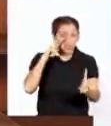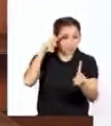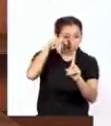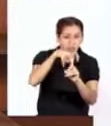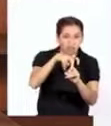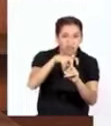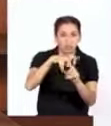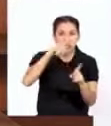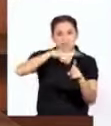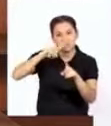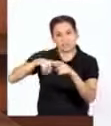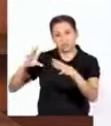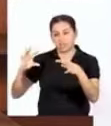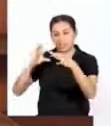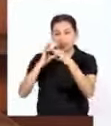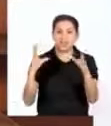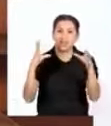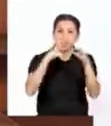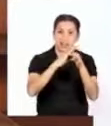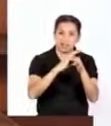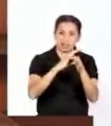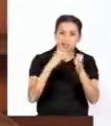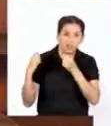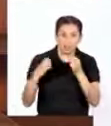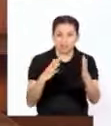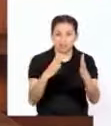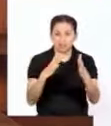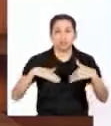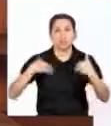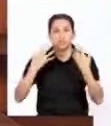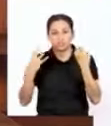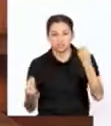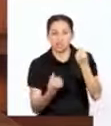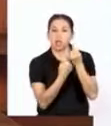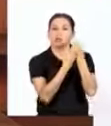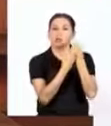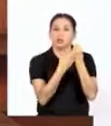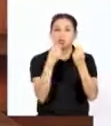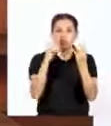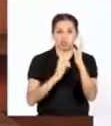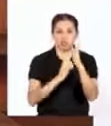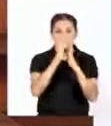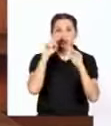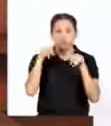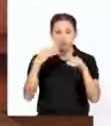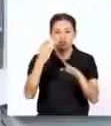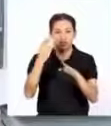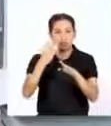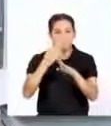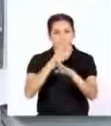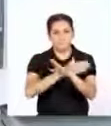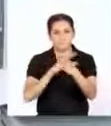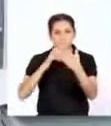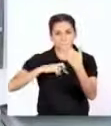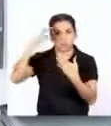es identificar a los aliados estratégicos que pueden contribuir en el desarrollo del